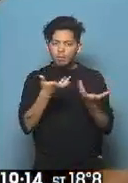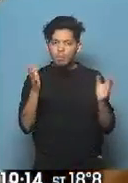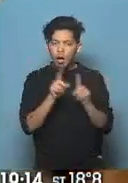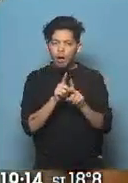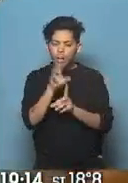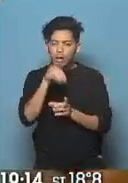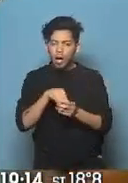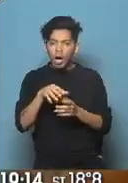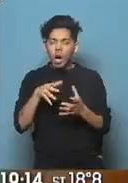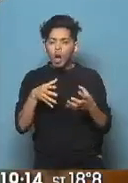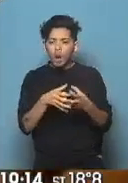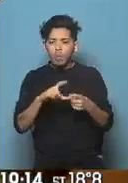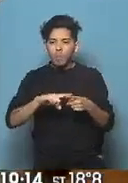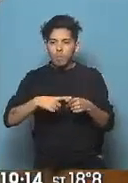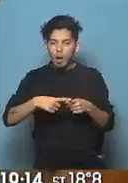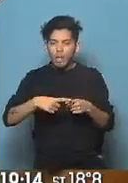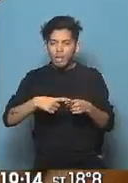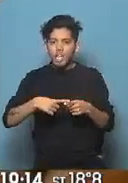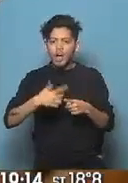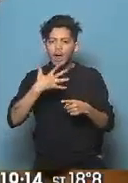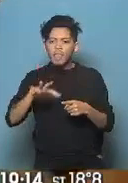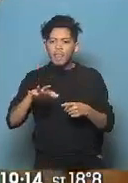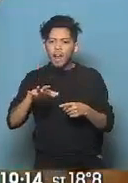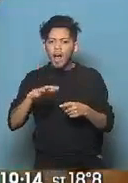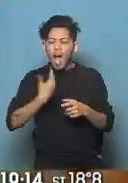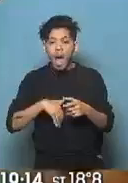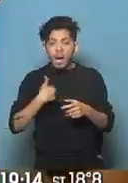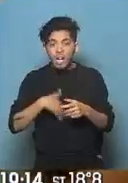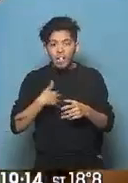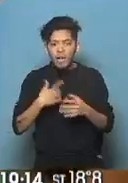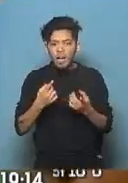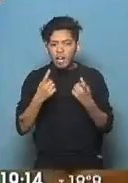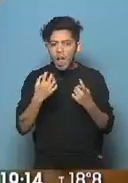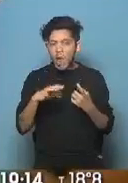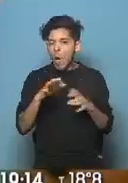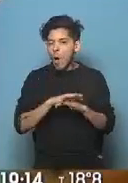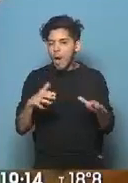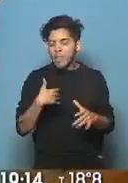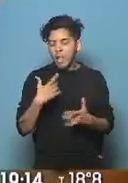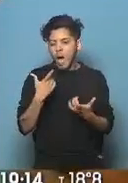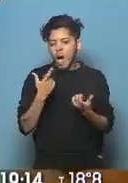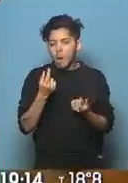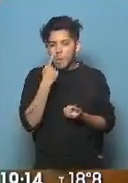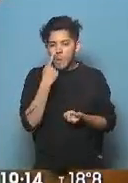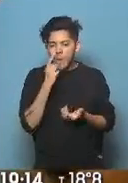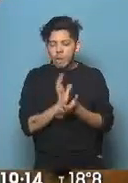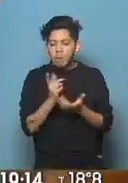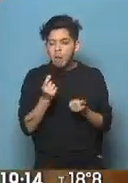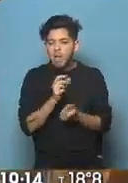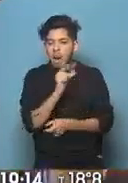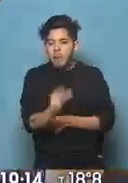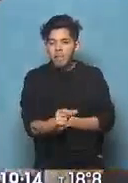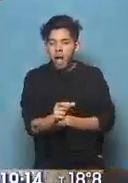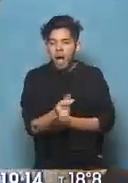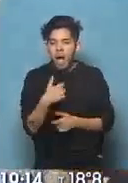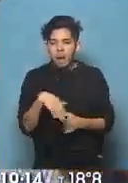arco político de entender que la Argentina necesariamente tiene que dejar de vivir de prestado y votar un presupuesto con